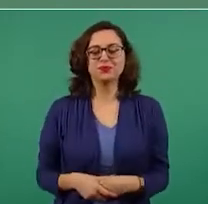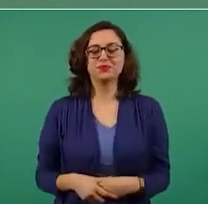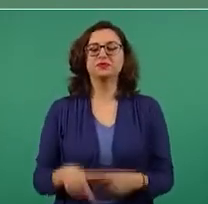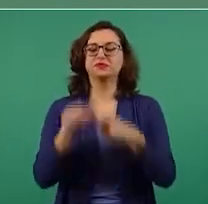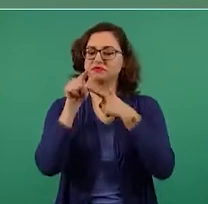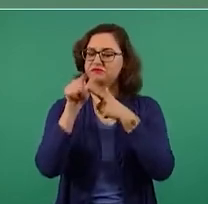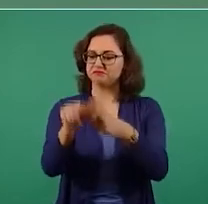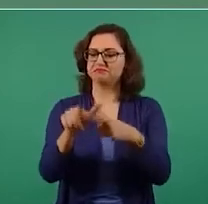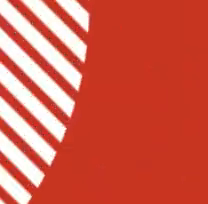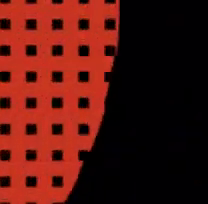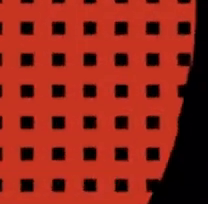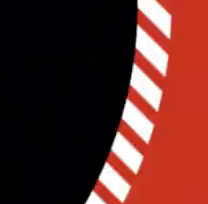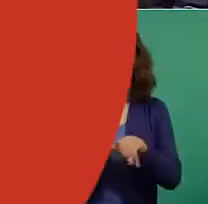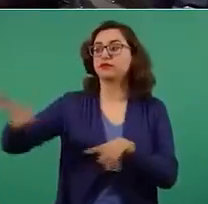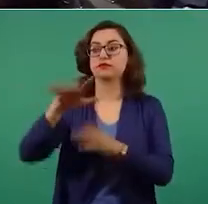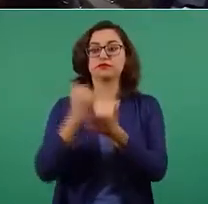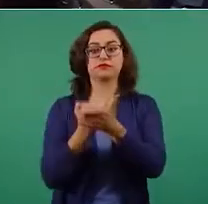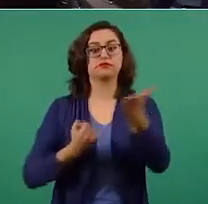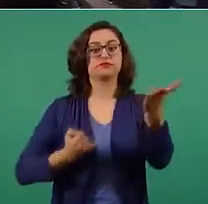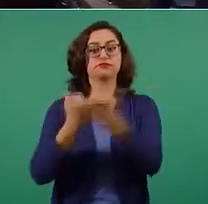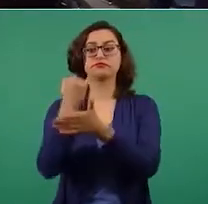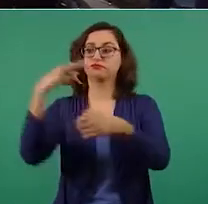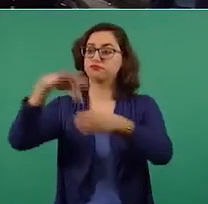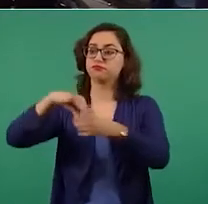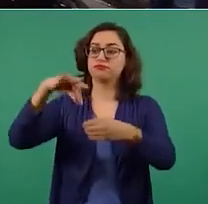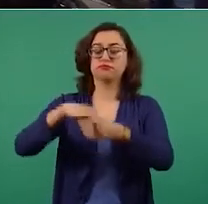seguimos con la transformación.